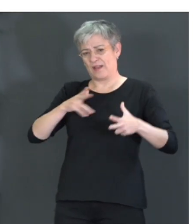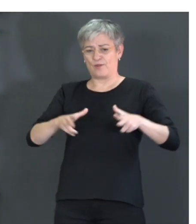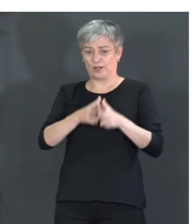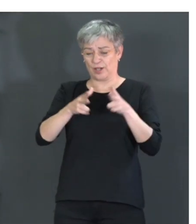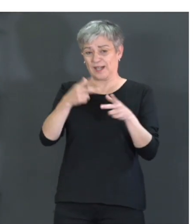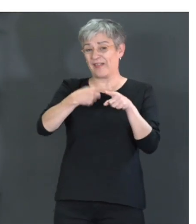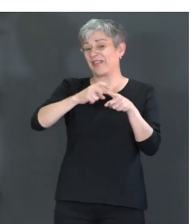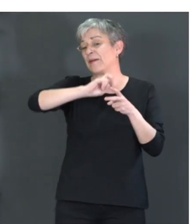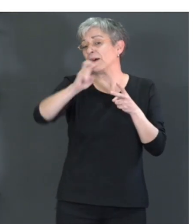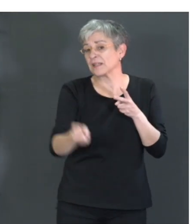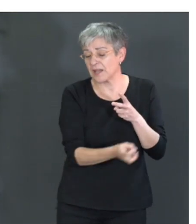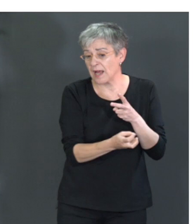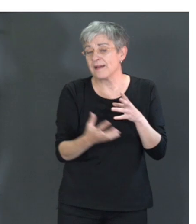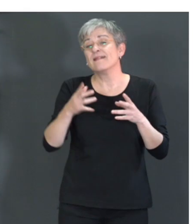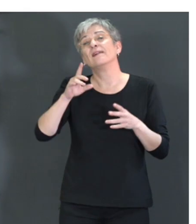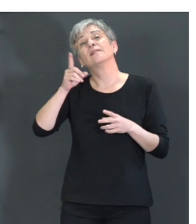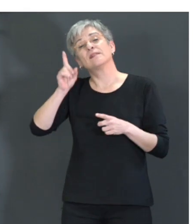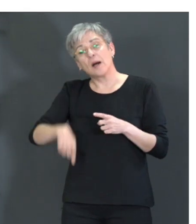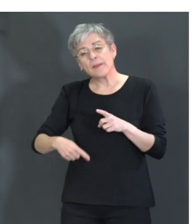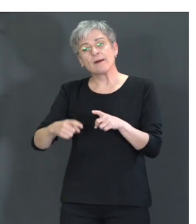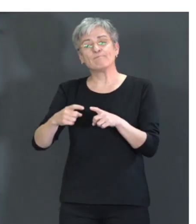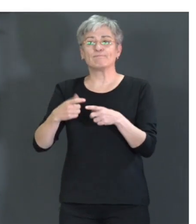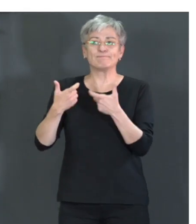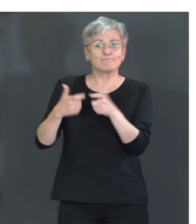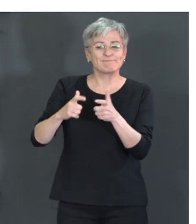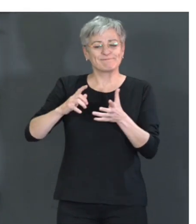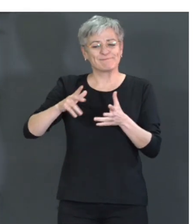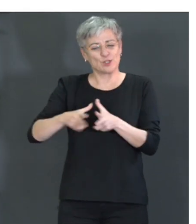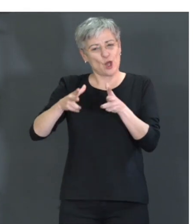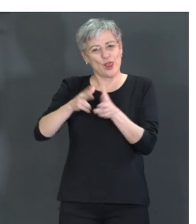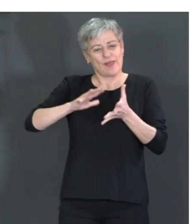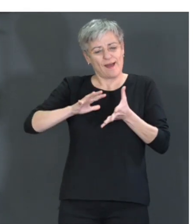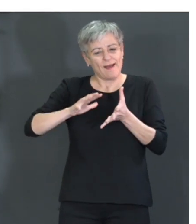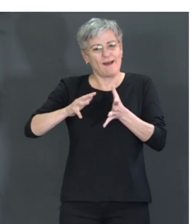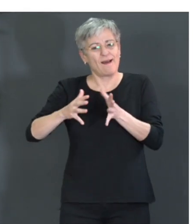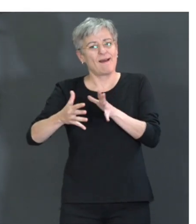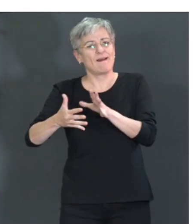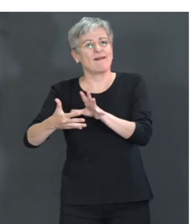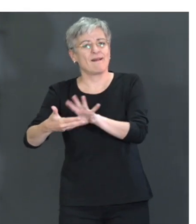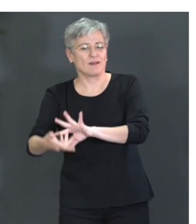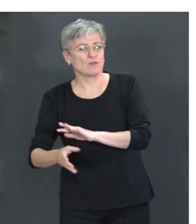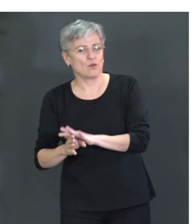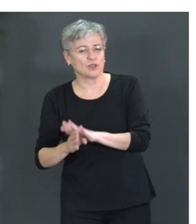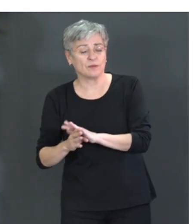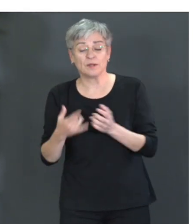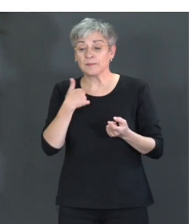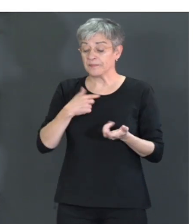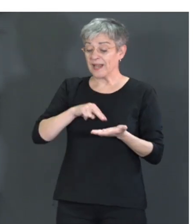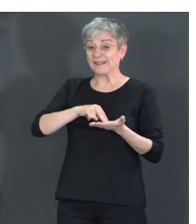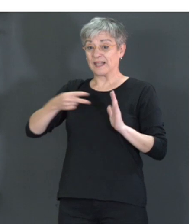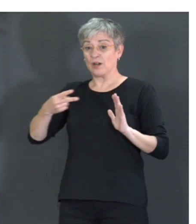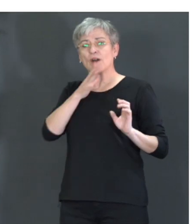La diversidad y el aspecto cambiante, continuo, y cómo la tecnología